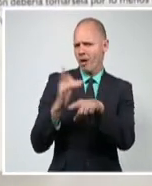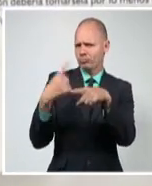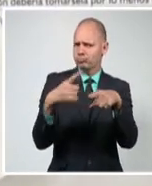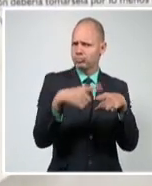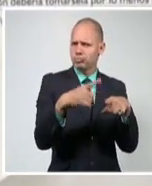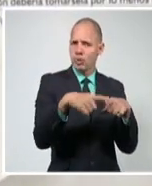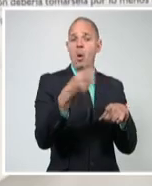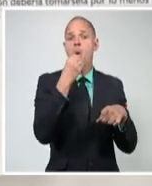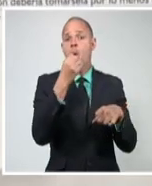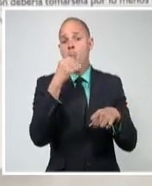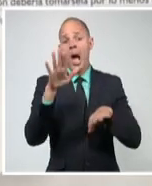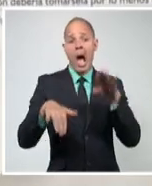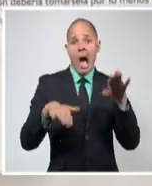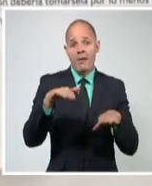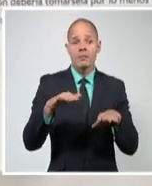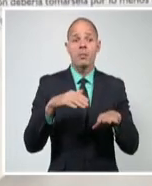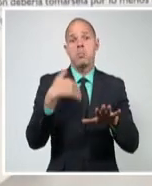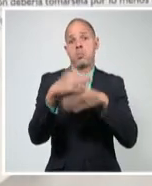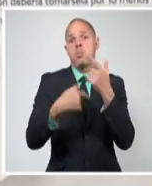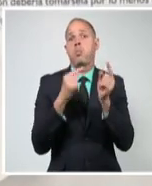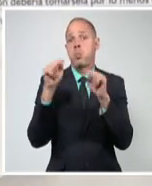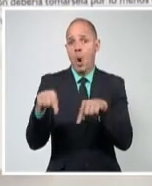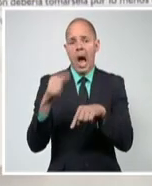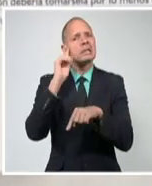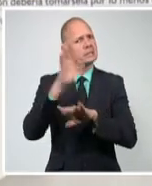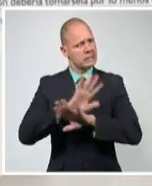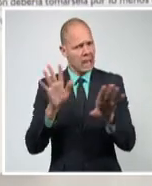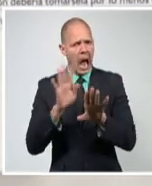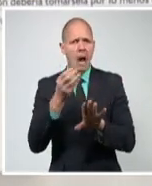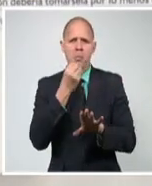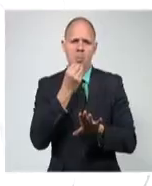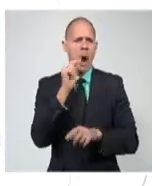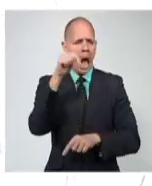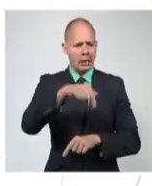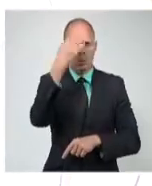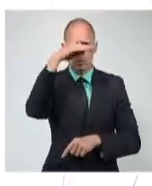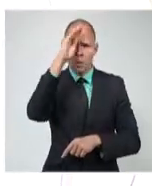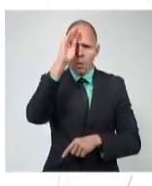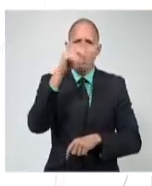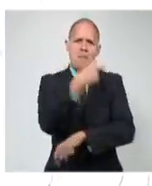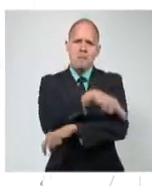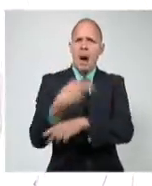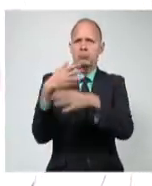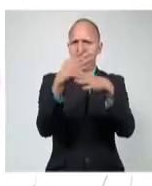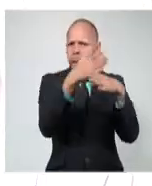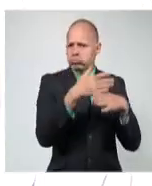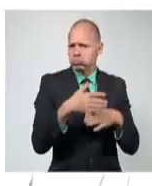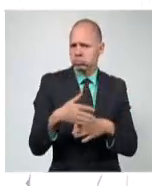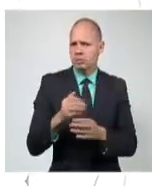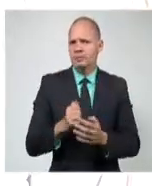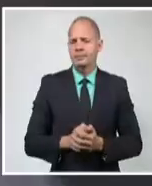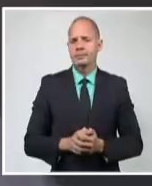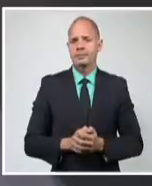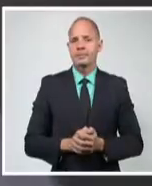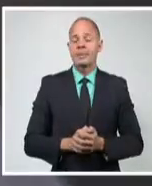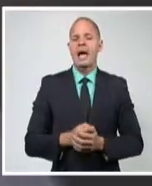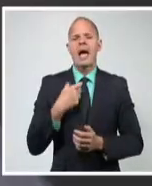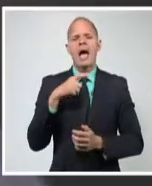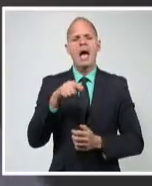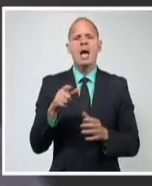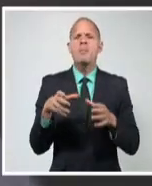y complejas situaciones que se puedan producir tanto en nuestro país como en el mundo. Son organizados atendiendo su lugar de residencia